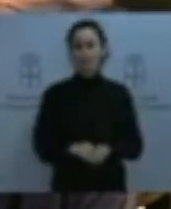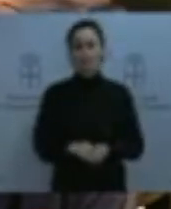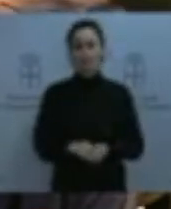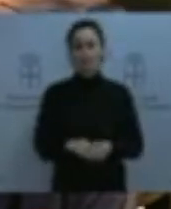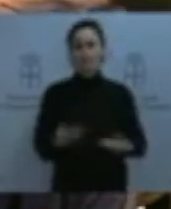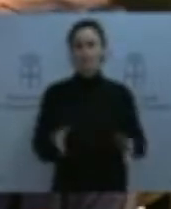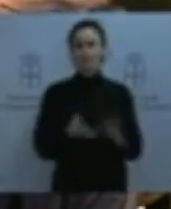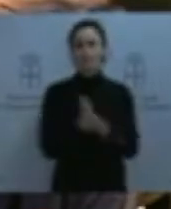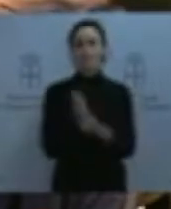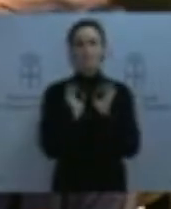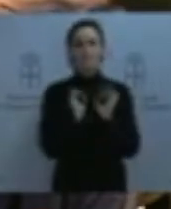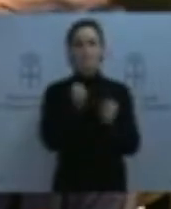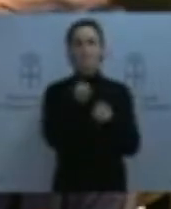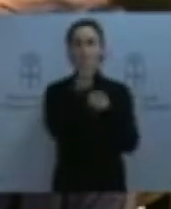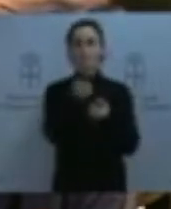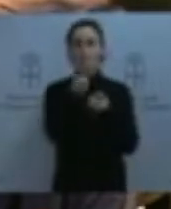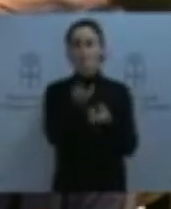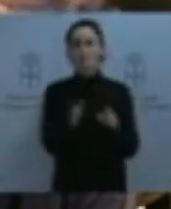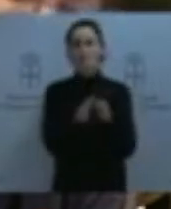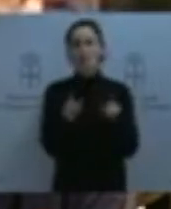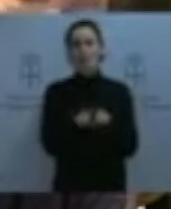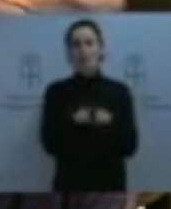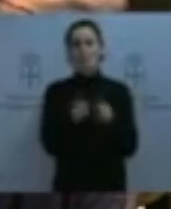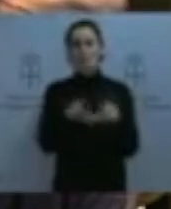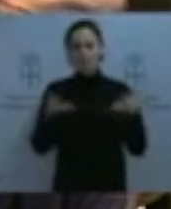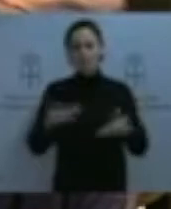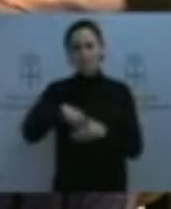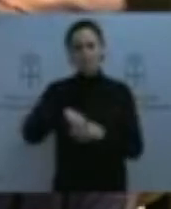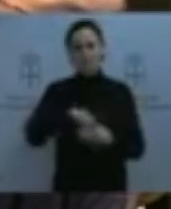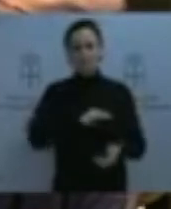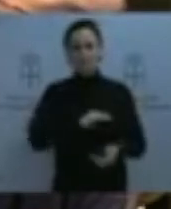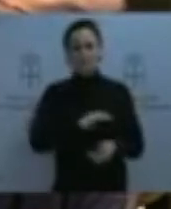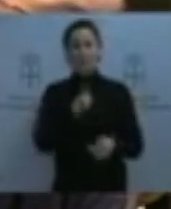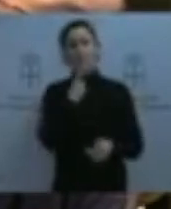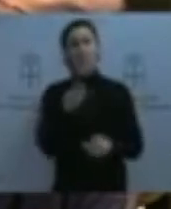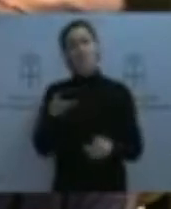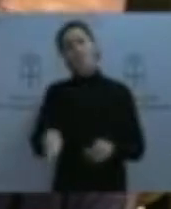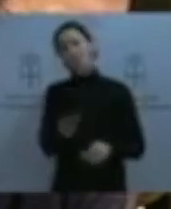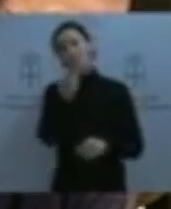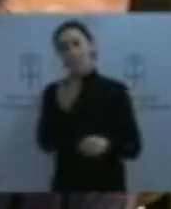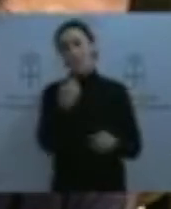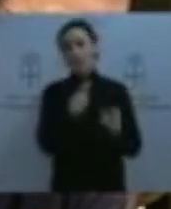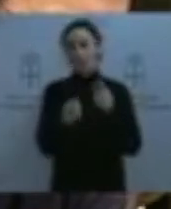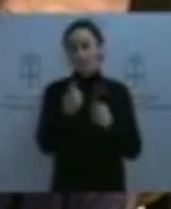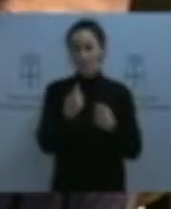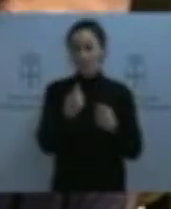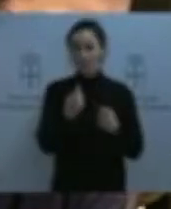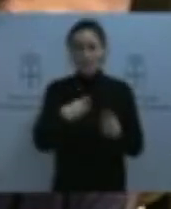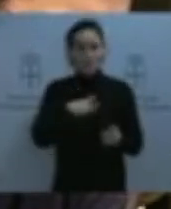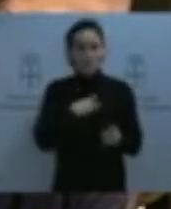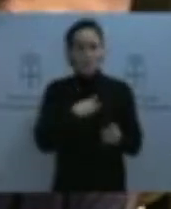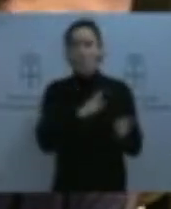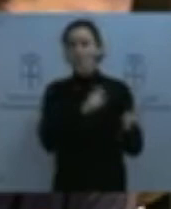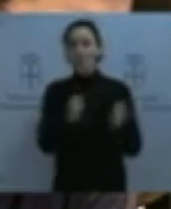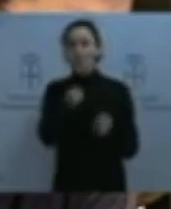es una información, digamos, con un volumen importante y lo que se nos dice es que tenemos que ir a consultarla. Comprenderá usted que no puede dar por entregada una